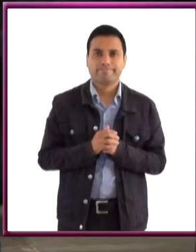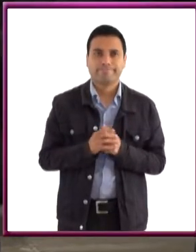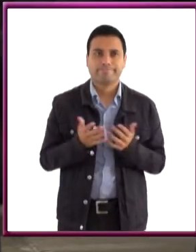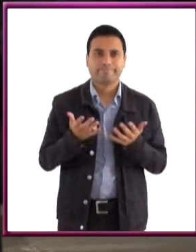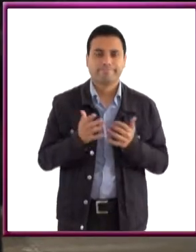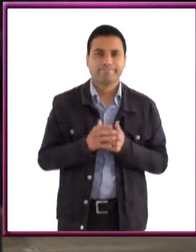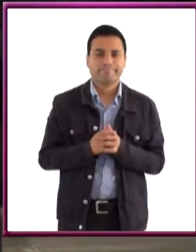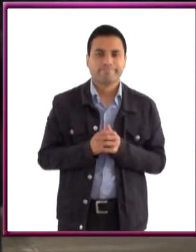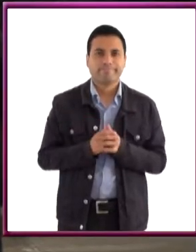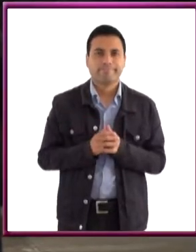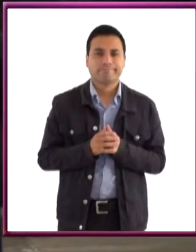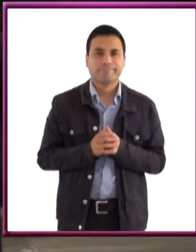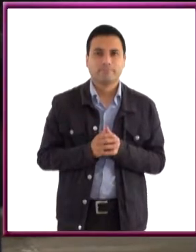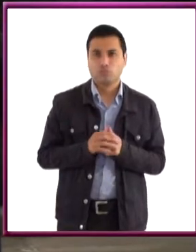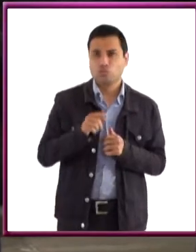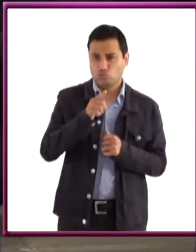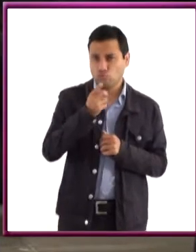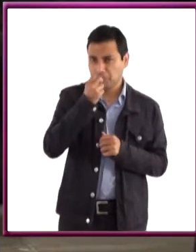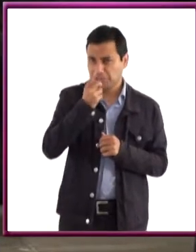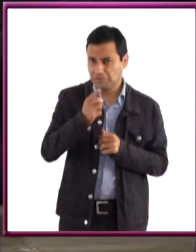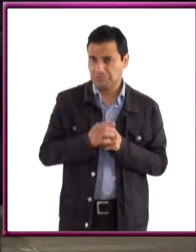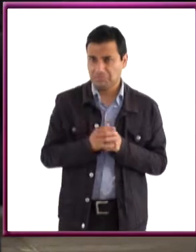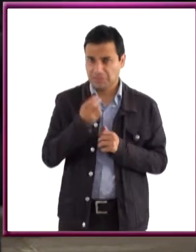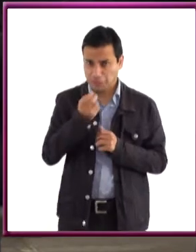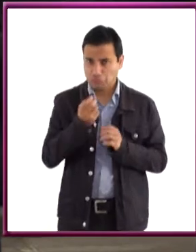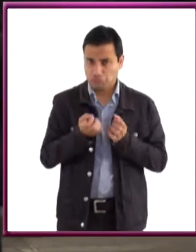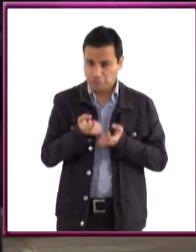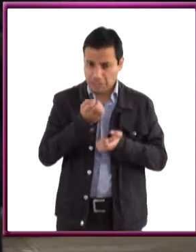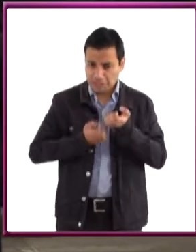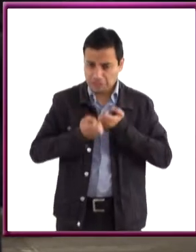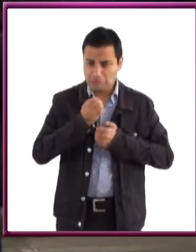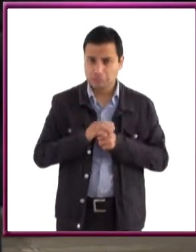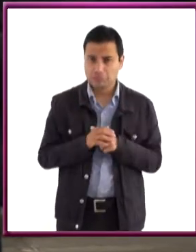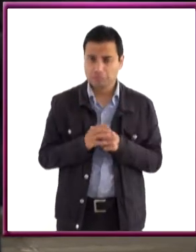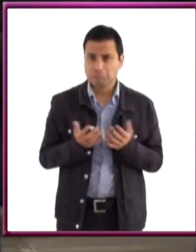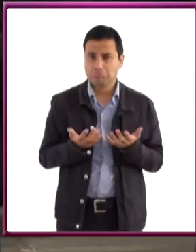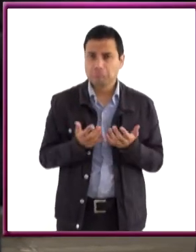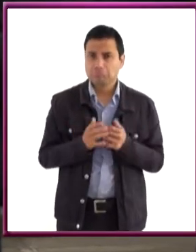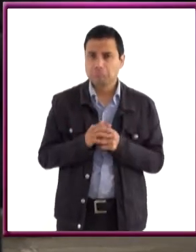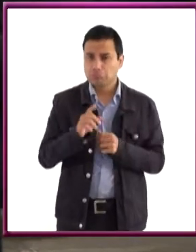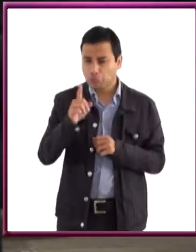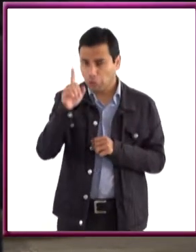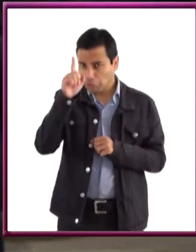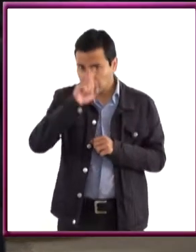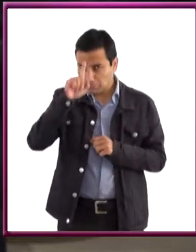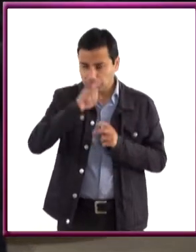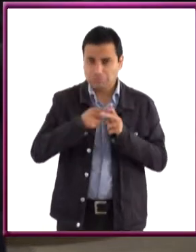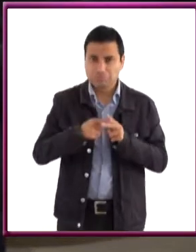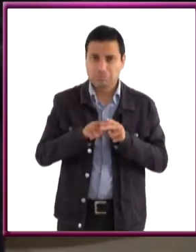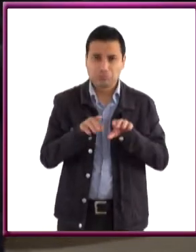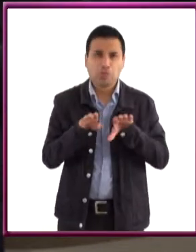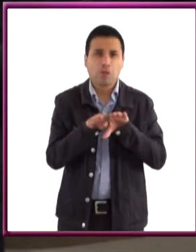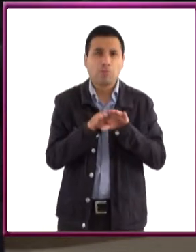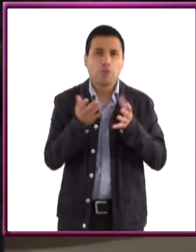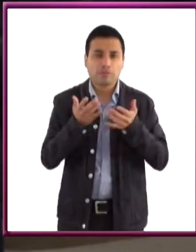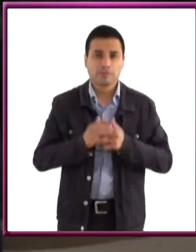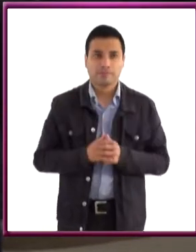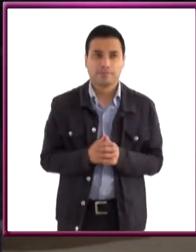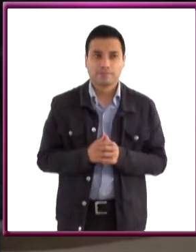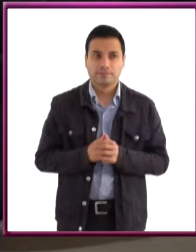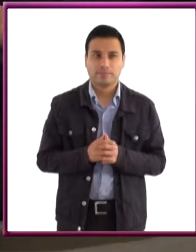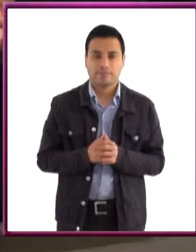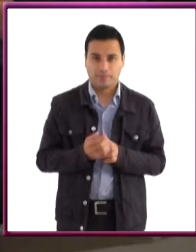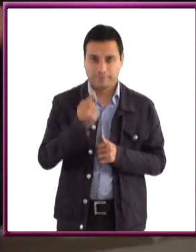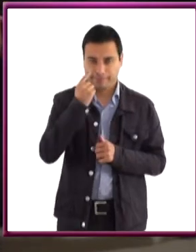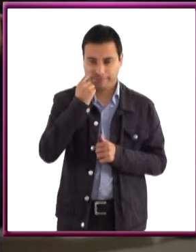Y como ejercicio que dices que es una disciplina, ¿con qué nos aconsejarías comenzar con la atención plena?